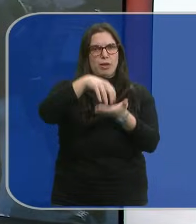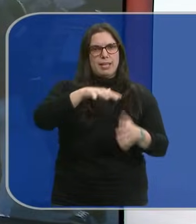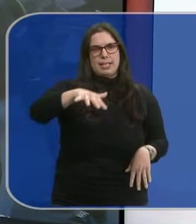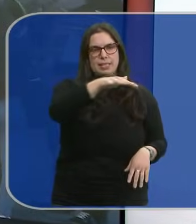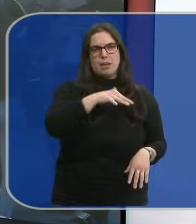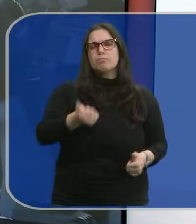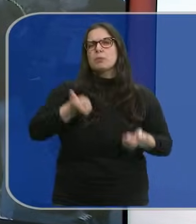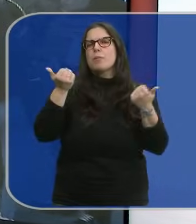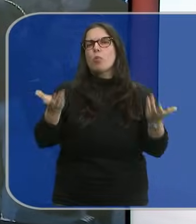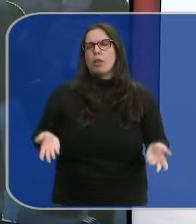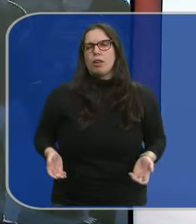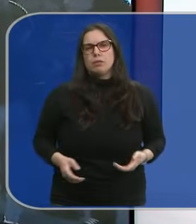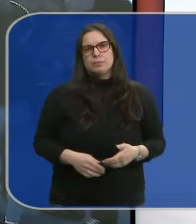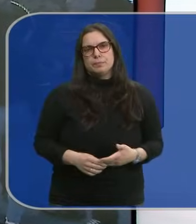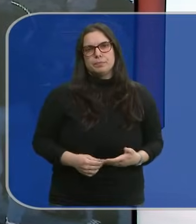¿qué más hay? Diego Cano.